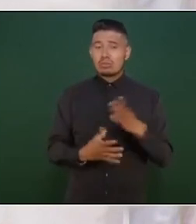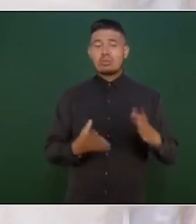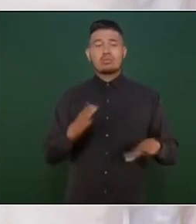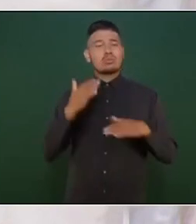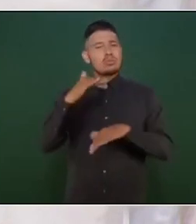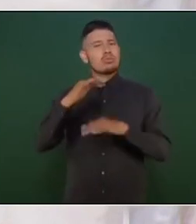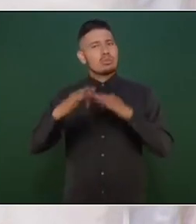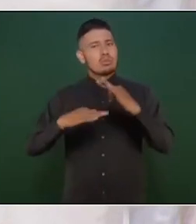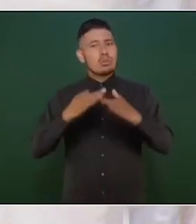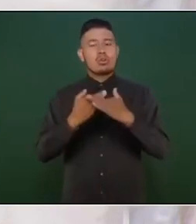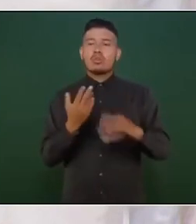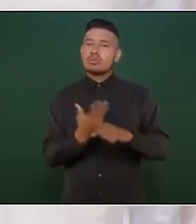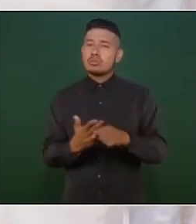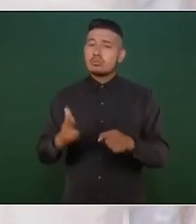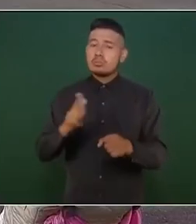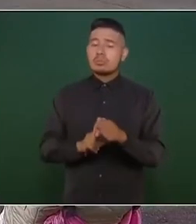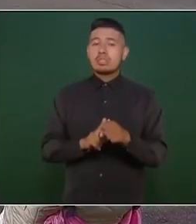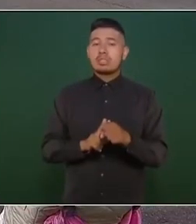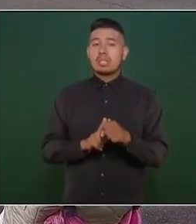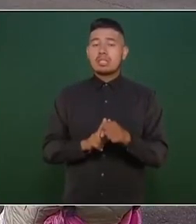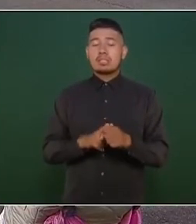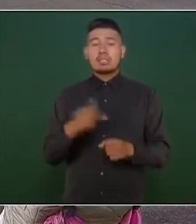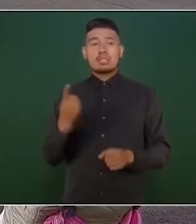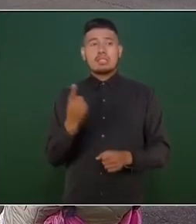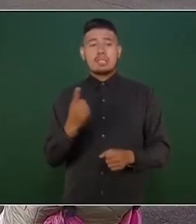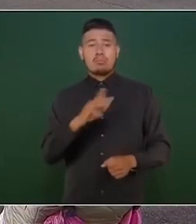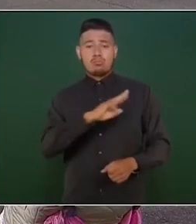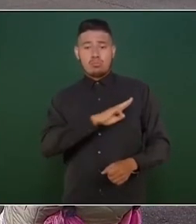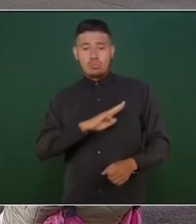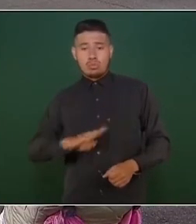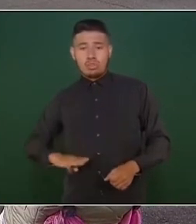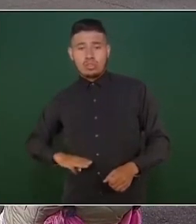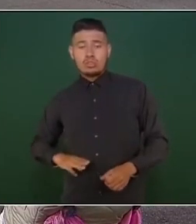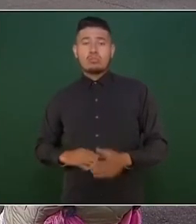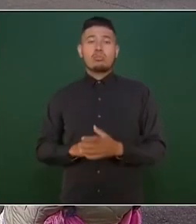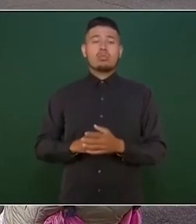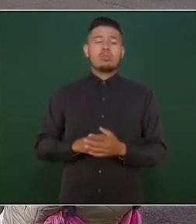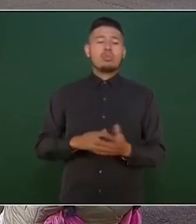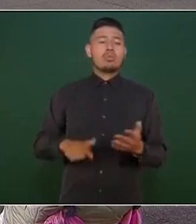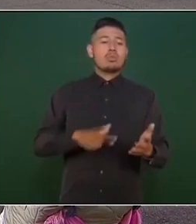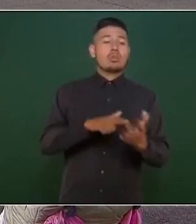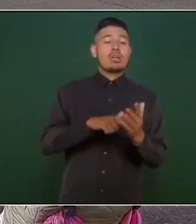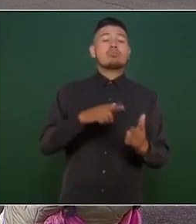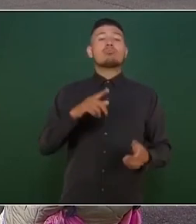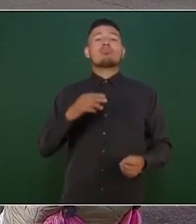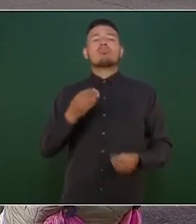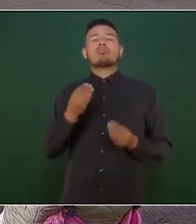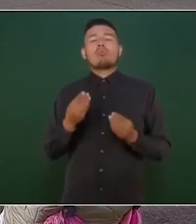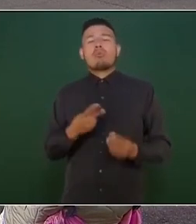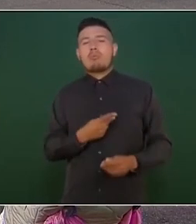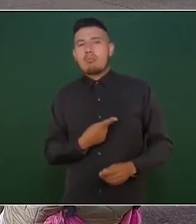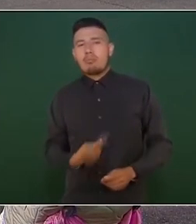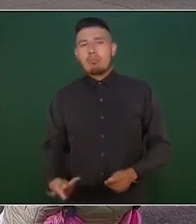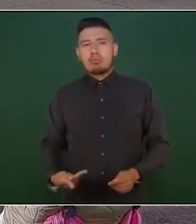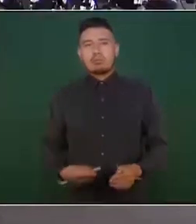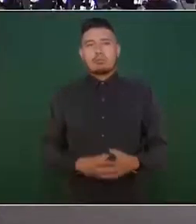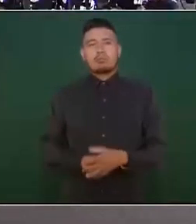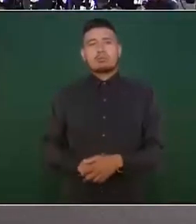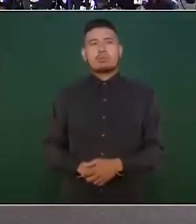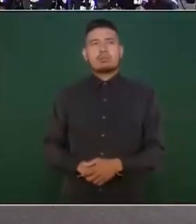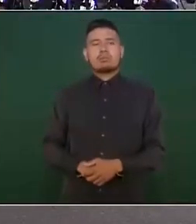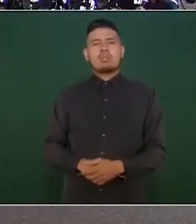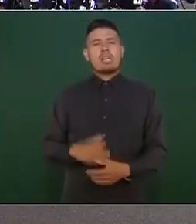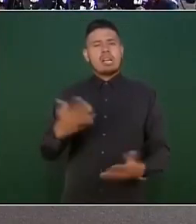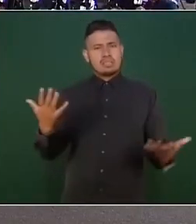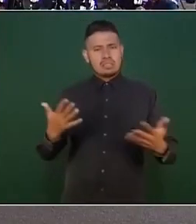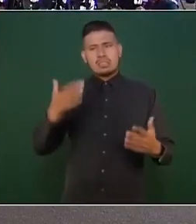todo en hospitales que están en municipios y en localidades muy pobres. Y